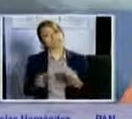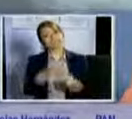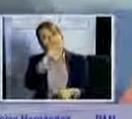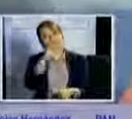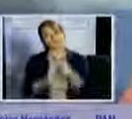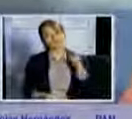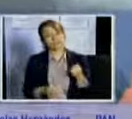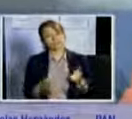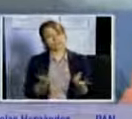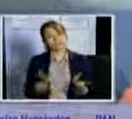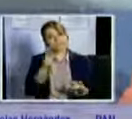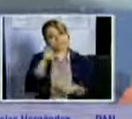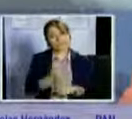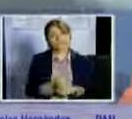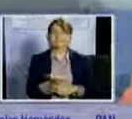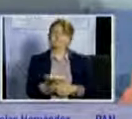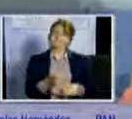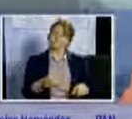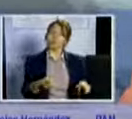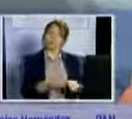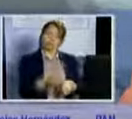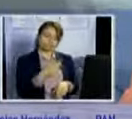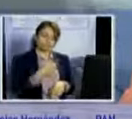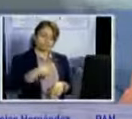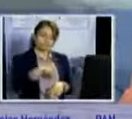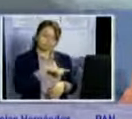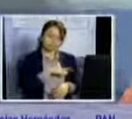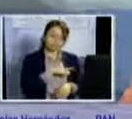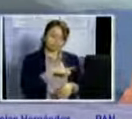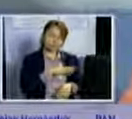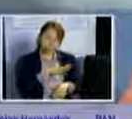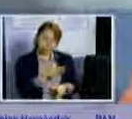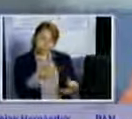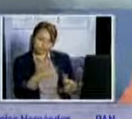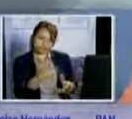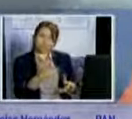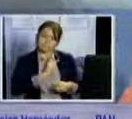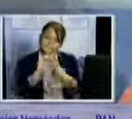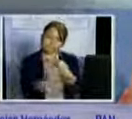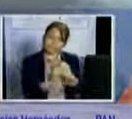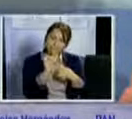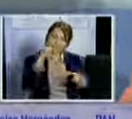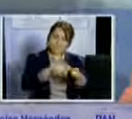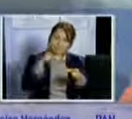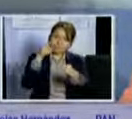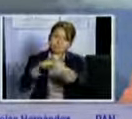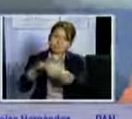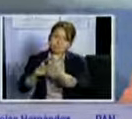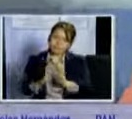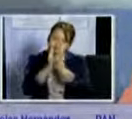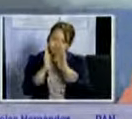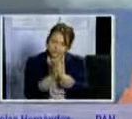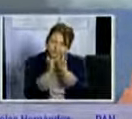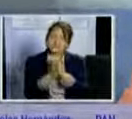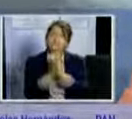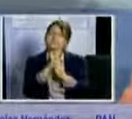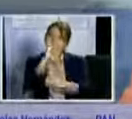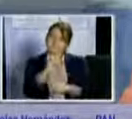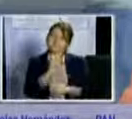los esfuerzos desde los países, desde los Estados miembros, desde los parlamentarios, desde los medios de comunicación, desde